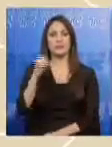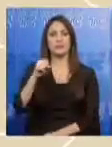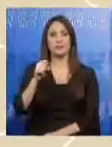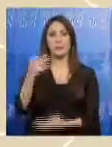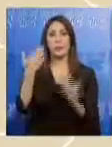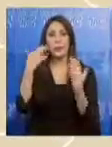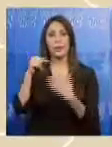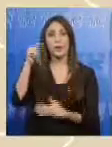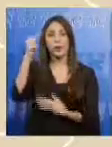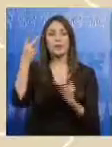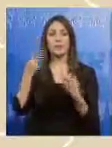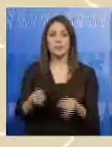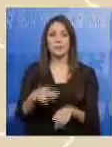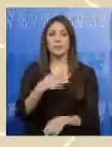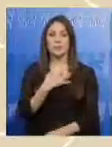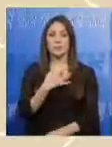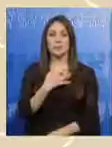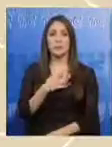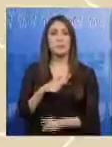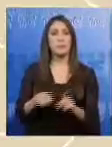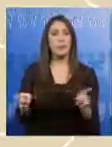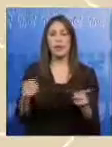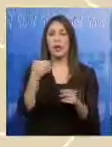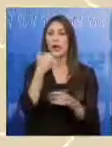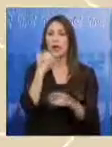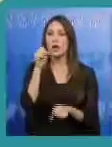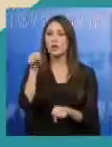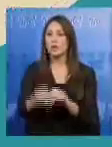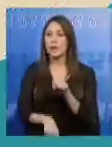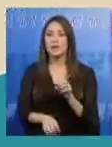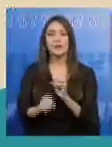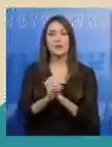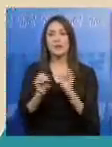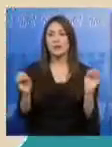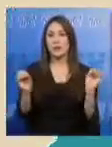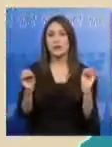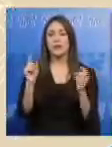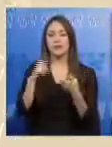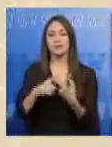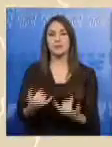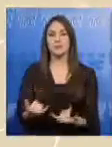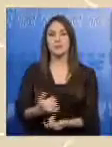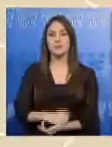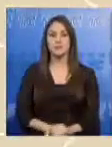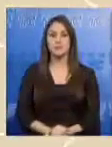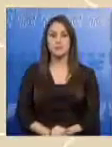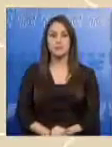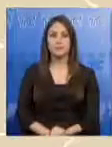de Guayaquil. Afortunadamente no se ha reportado daños o víctimas hasta el momento.